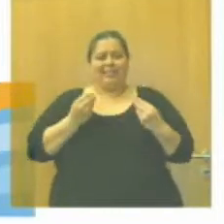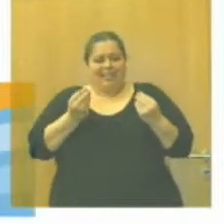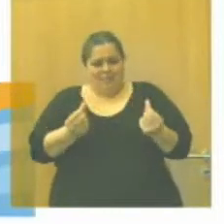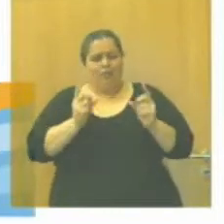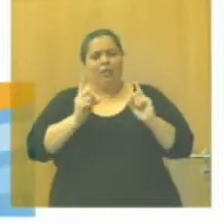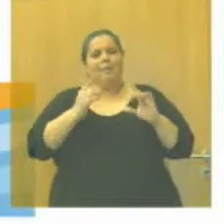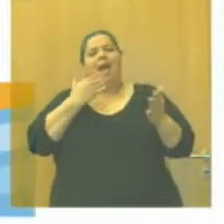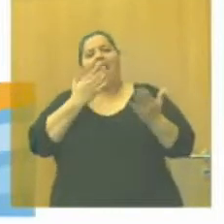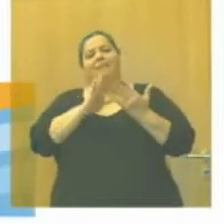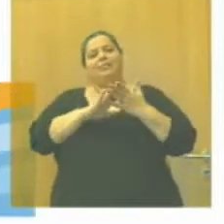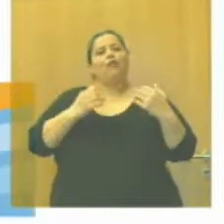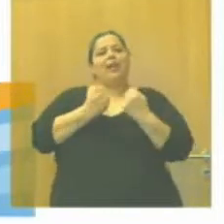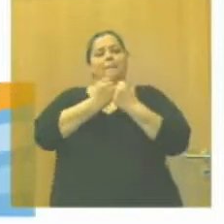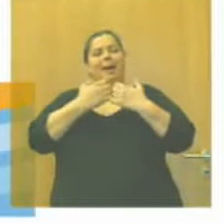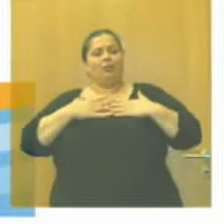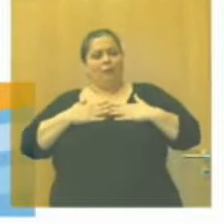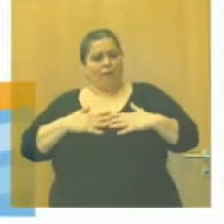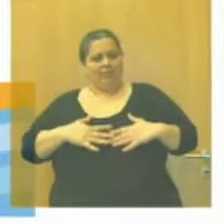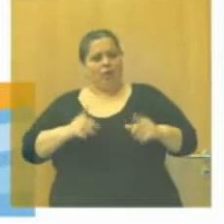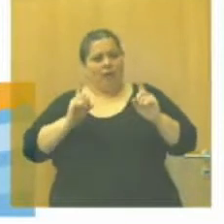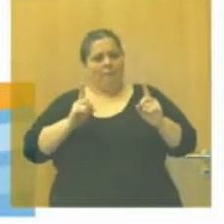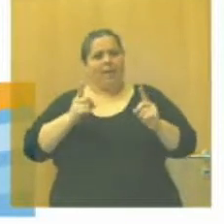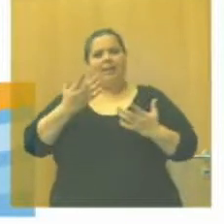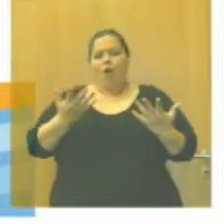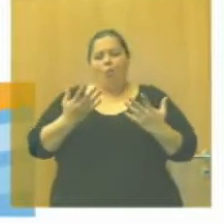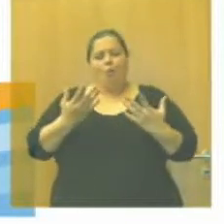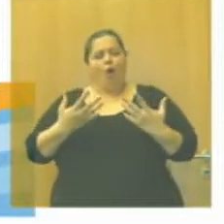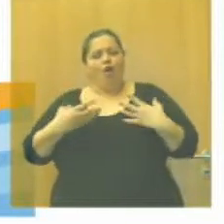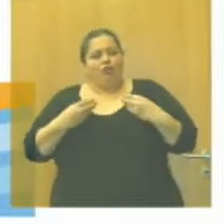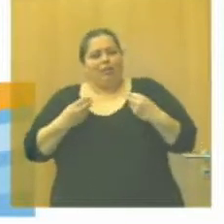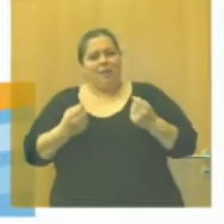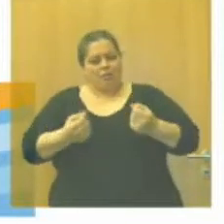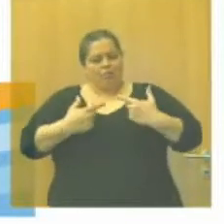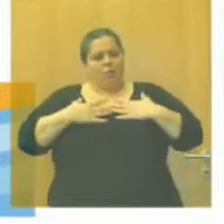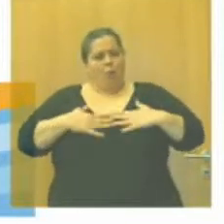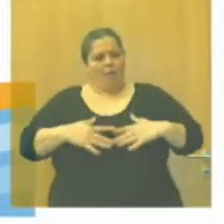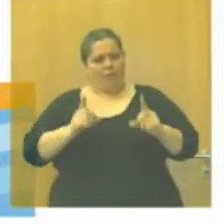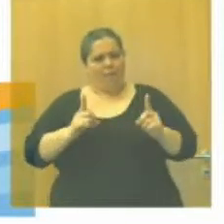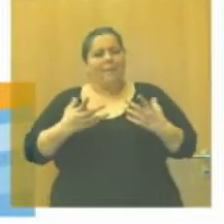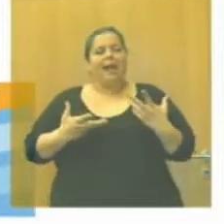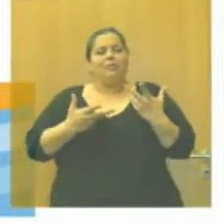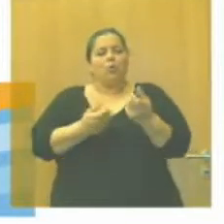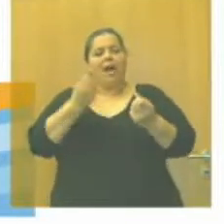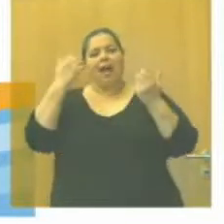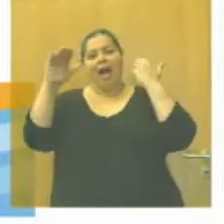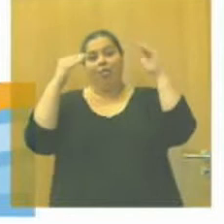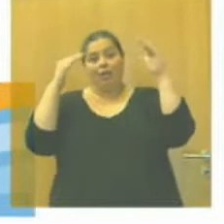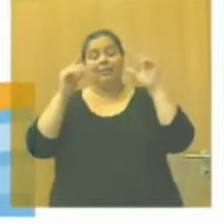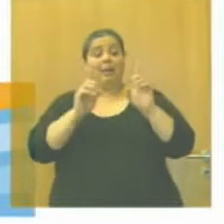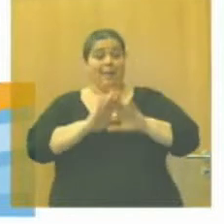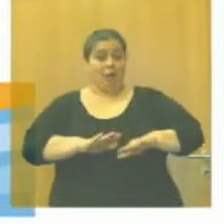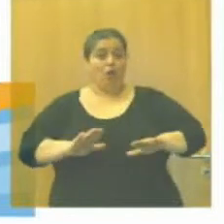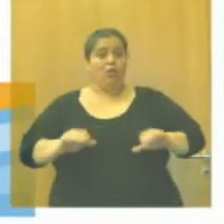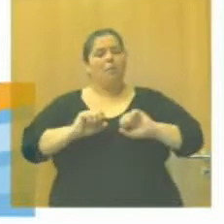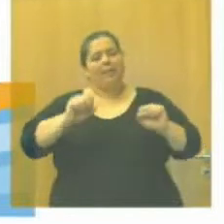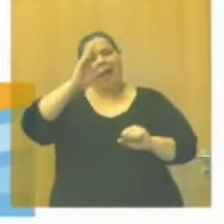del impacto fisiológico en el cuerpo, de los sentimientos, para ayudar un poco a que los adolescentes, los niños